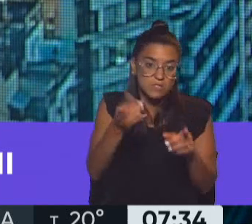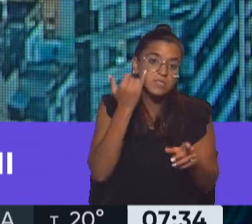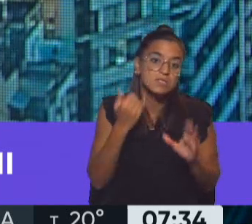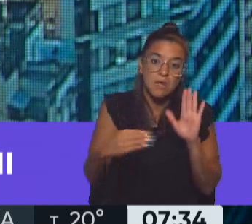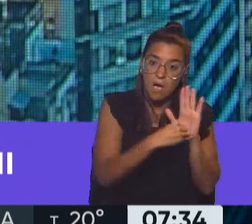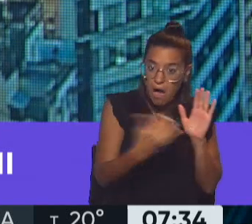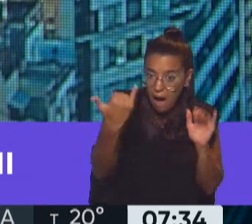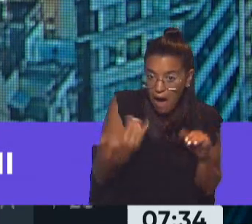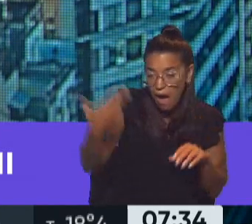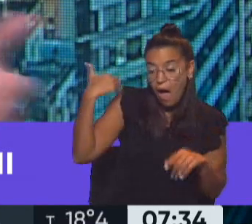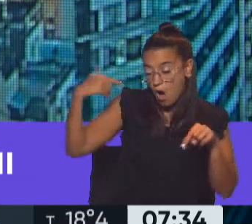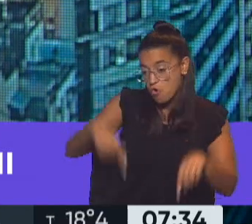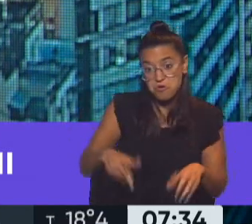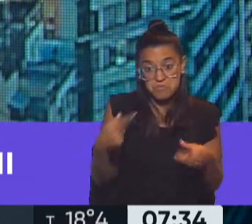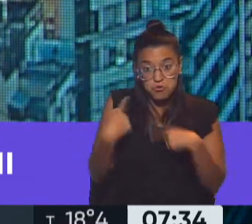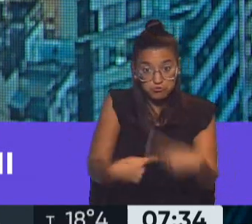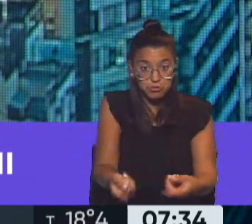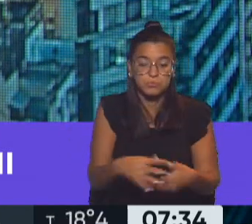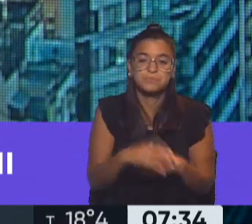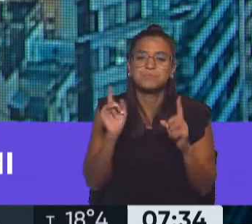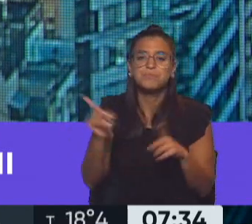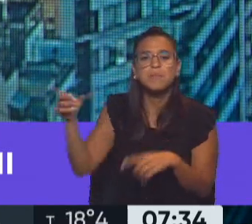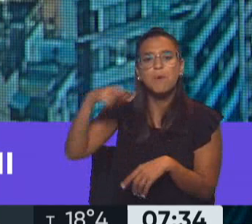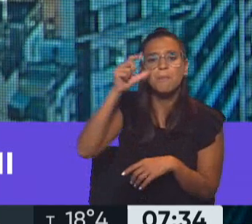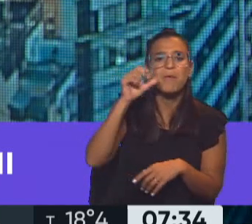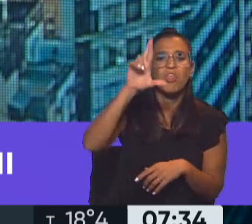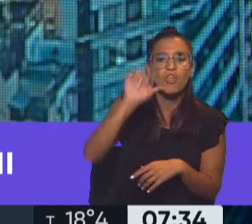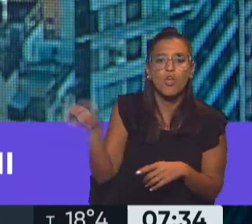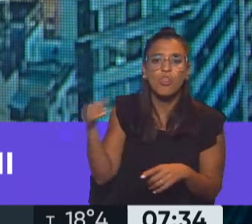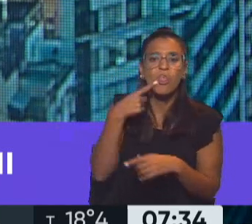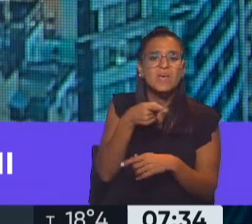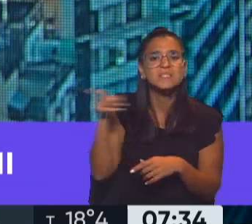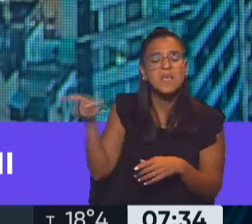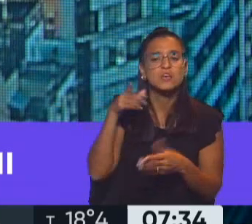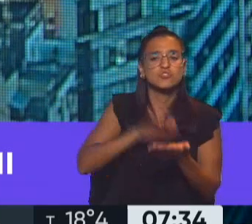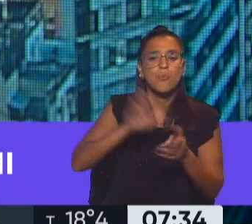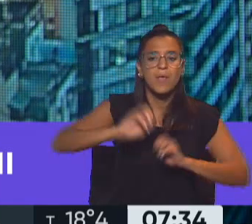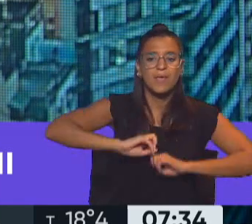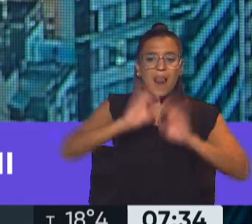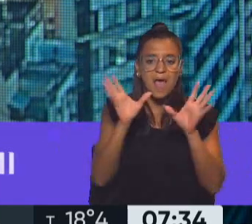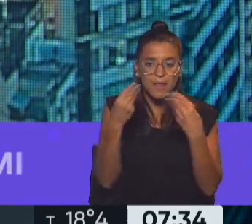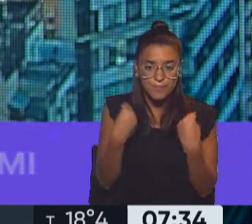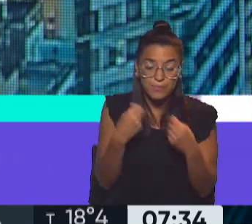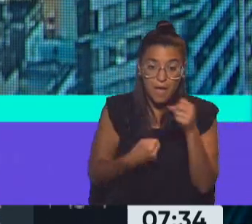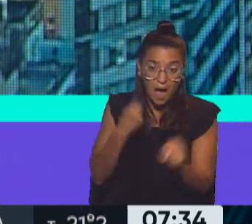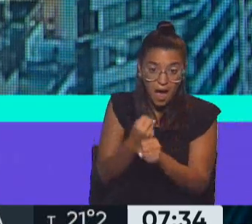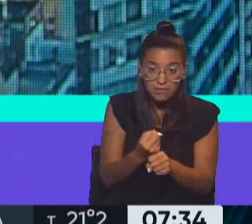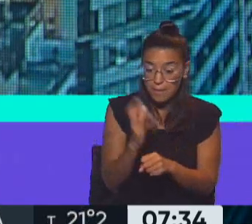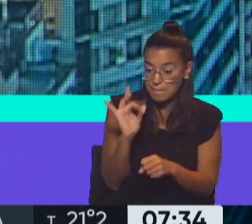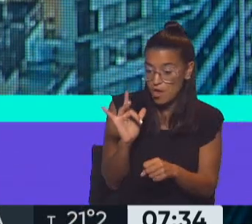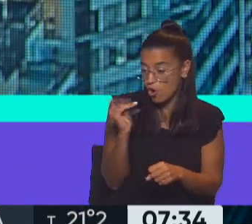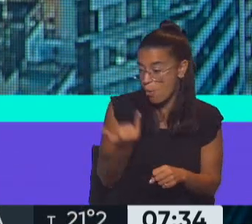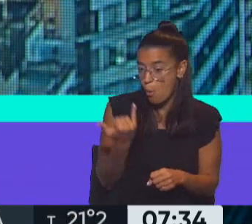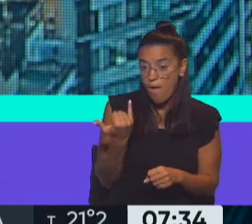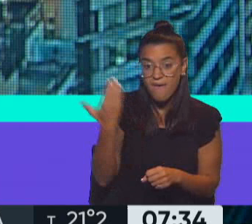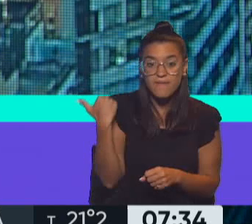escenario original y que aparece ahora. Me sumo un poco a lo que decía Pedro respecto a clarificar el escenario en el sentido de que hasta el día miércoles-jueves